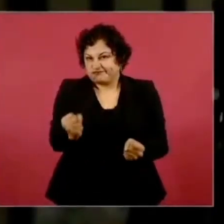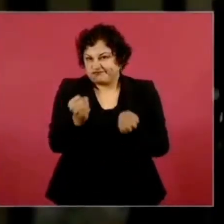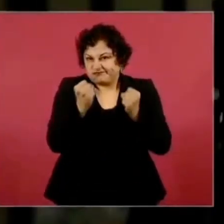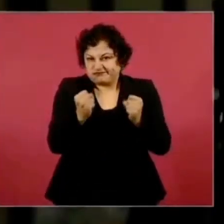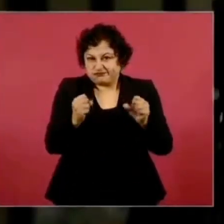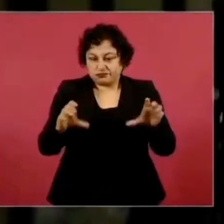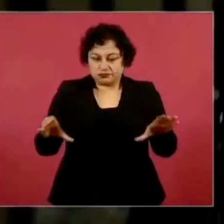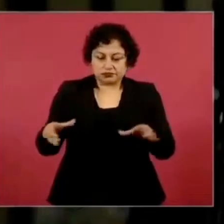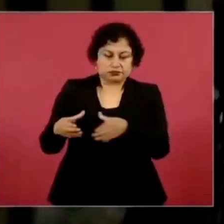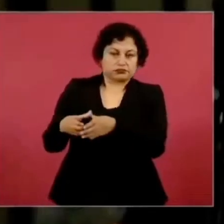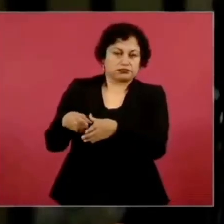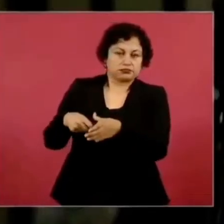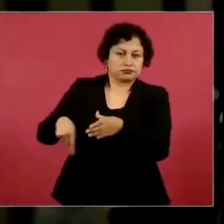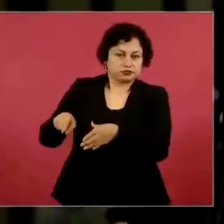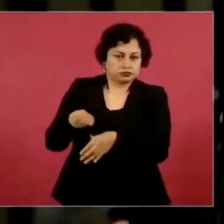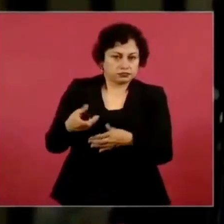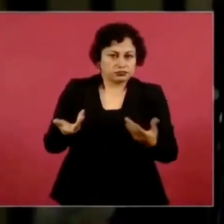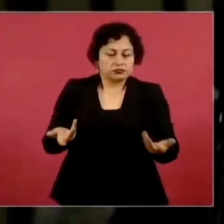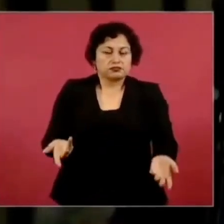Imagínense,